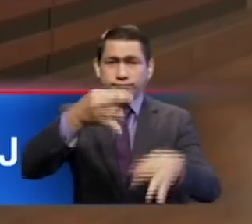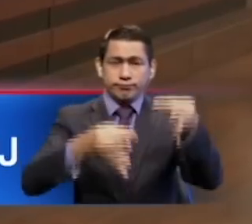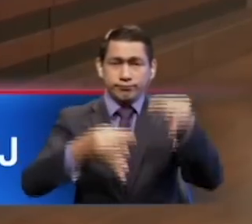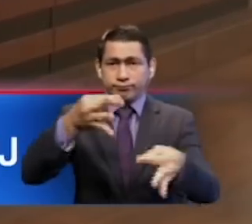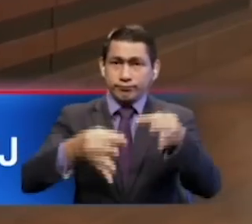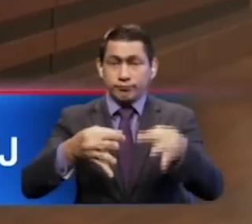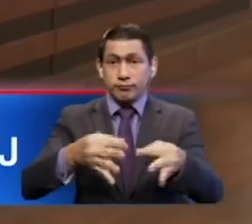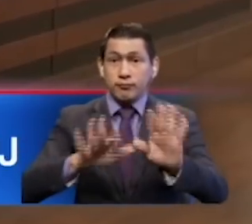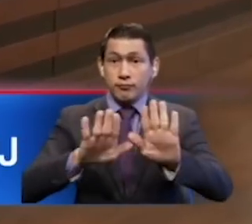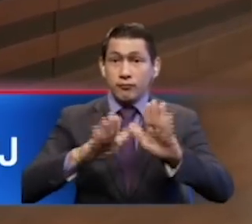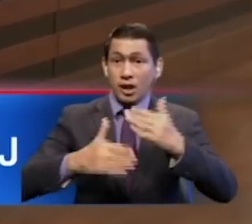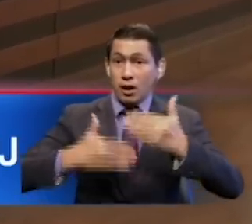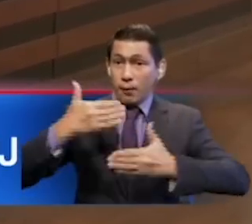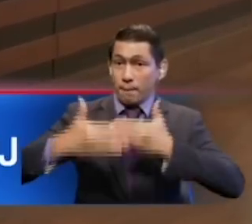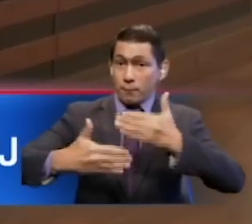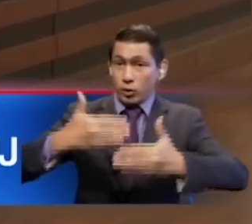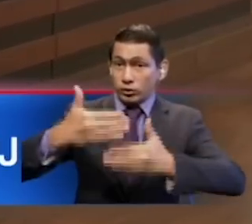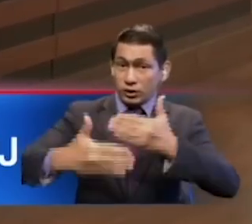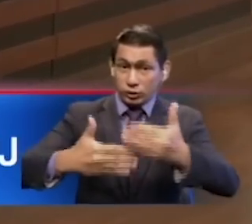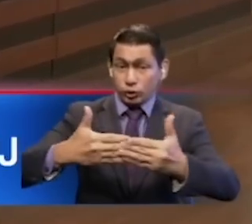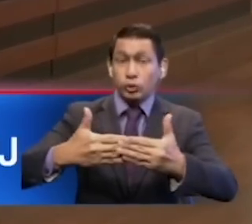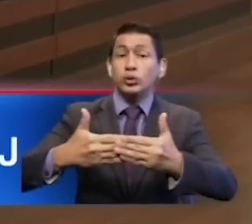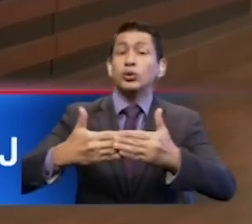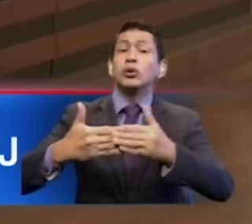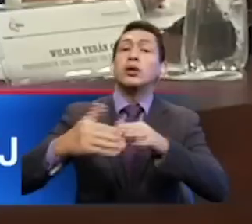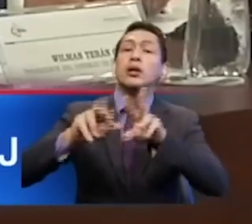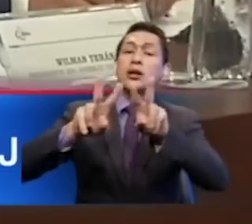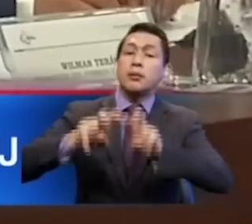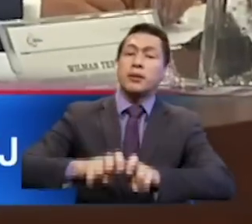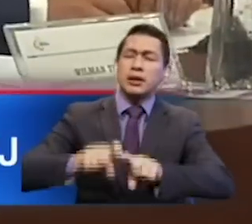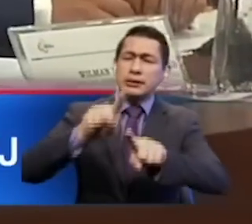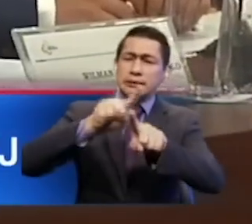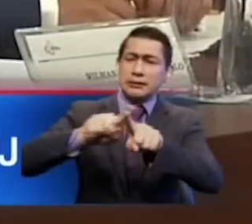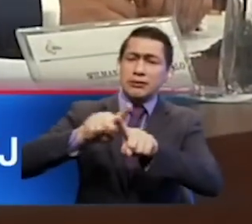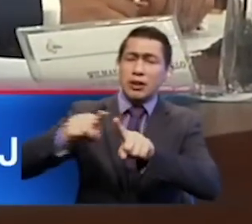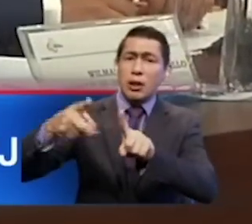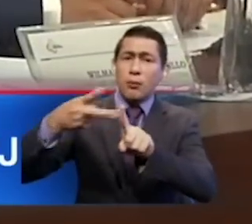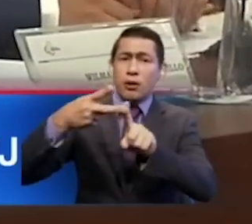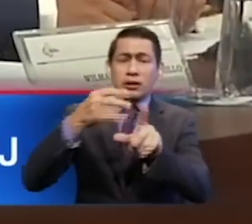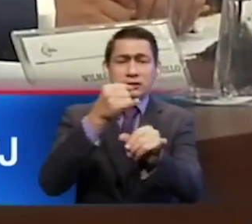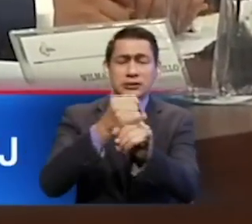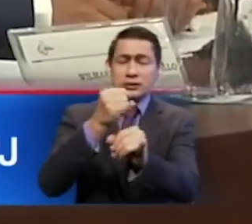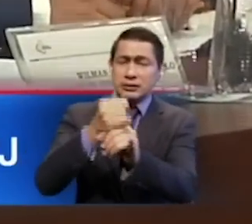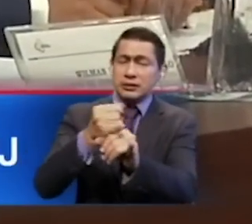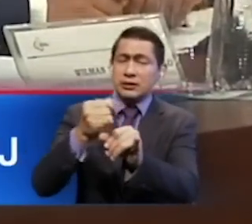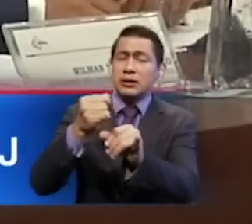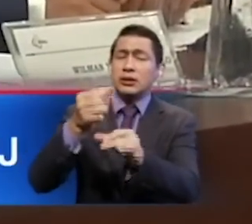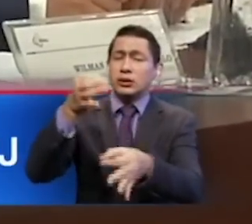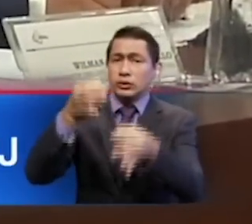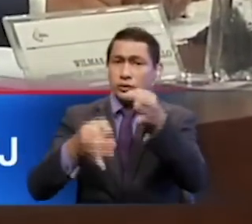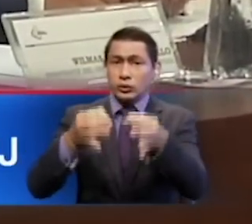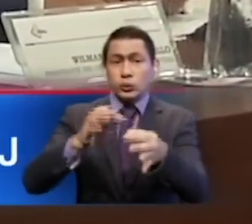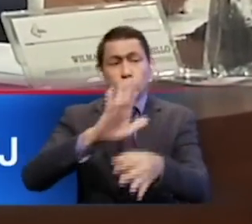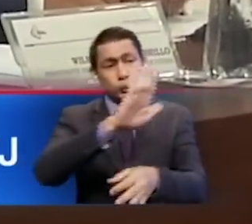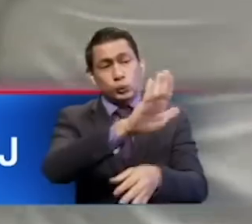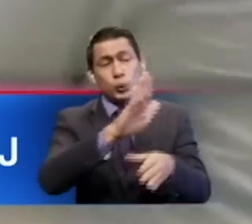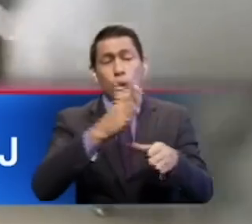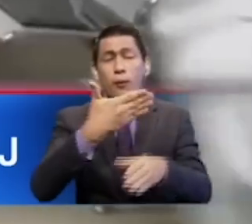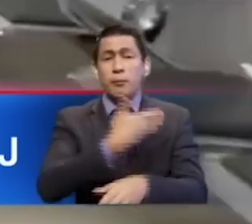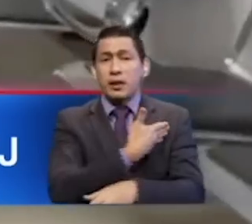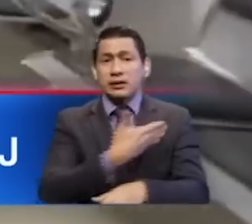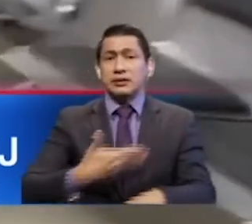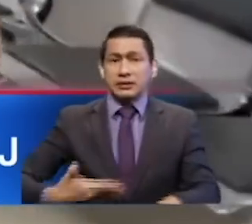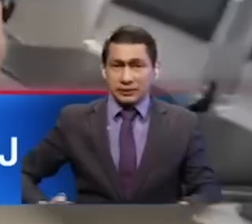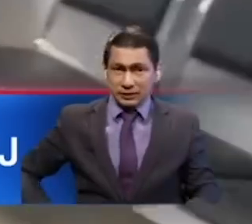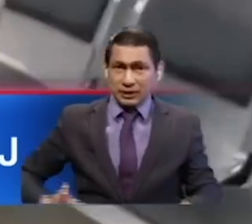Los procesos judiciales en contra de los vocales del Consejo de la Judicatura, los cuestionamientos en el accionar del presidente del organismo para destituir a